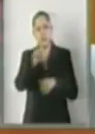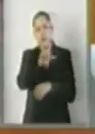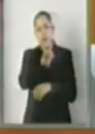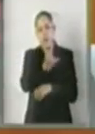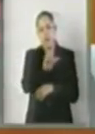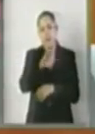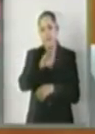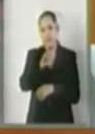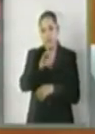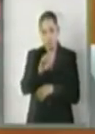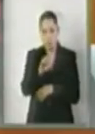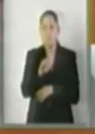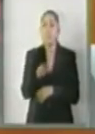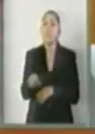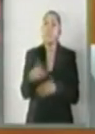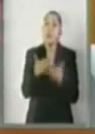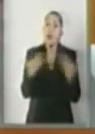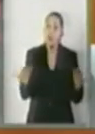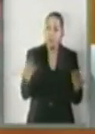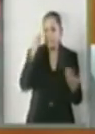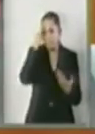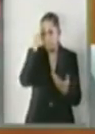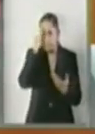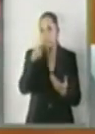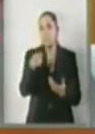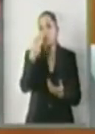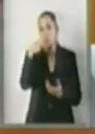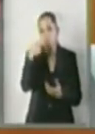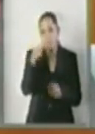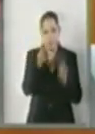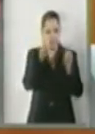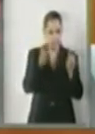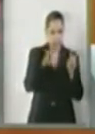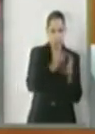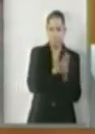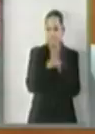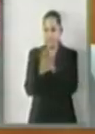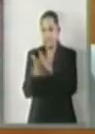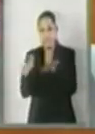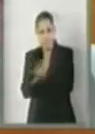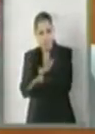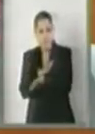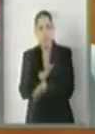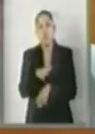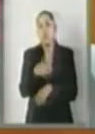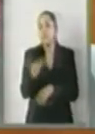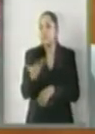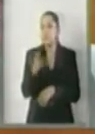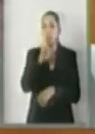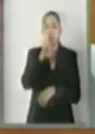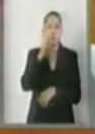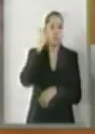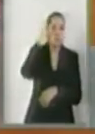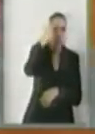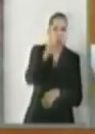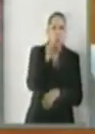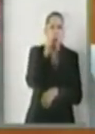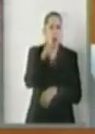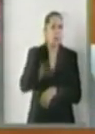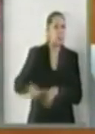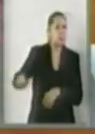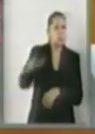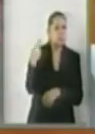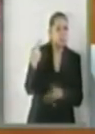es cambiar la denominación de dicha zona Laja Bajío para futuras referencias,